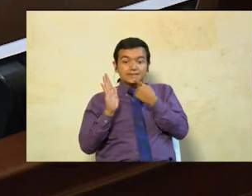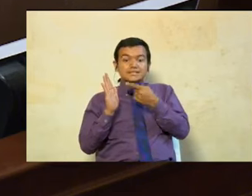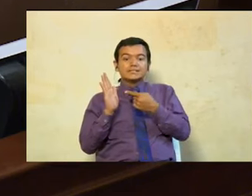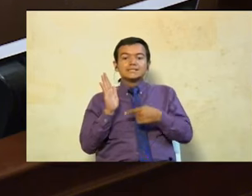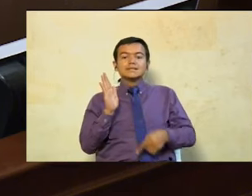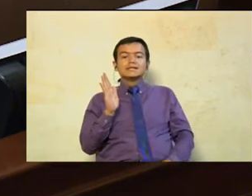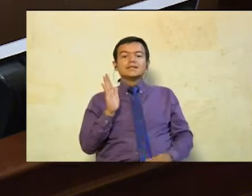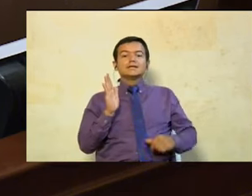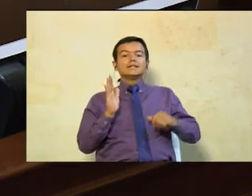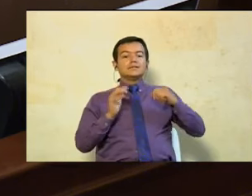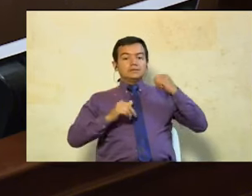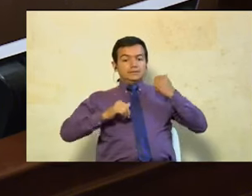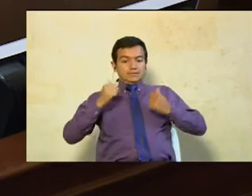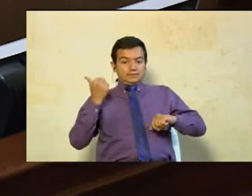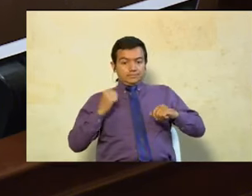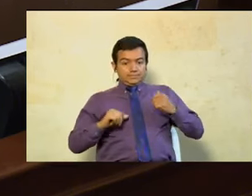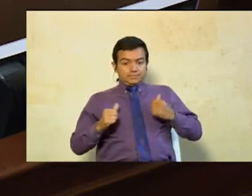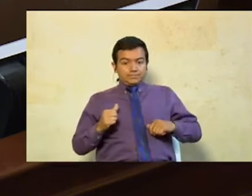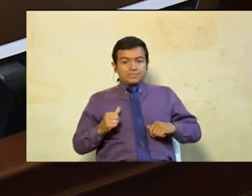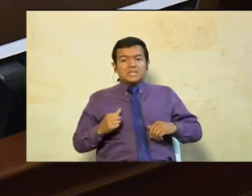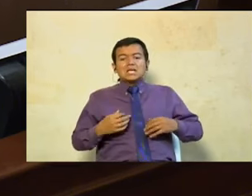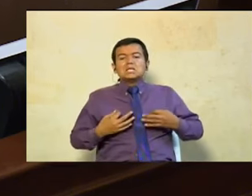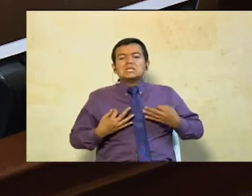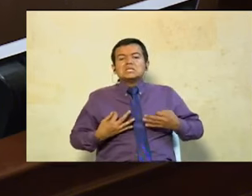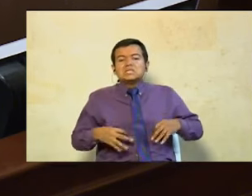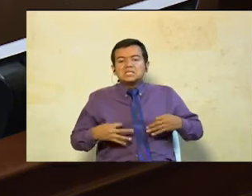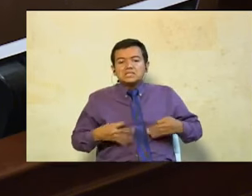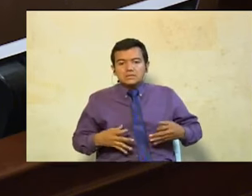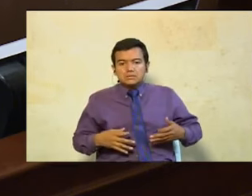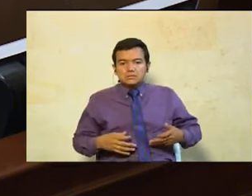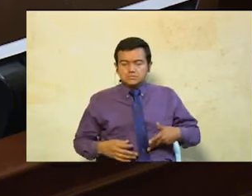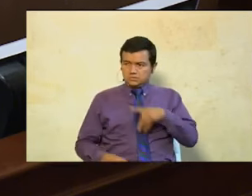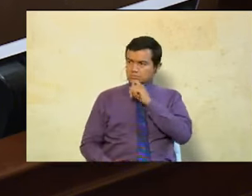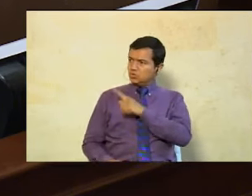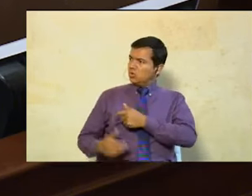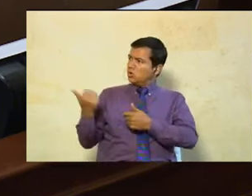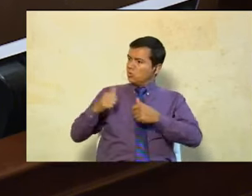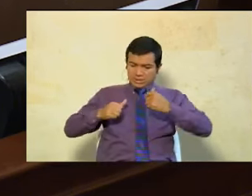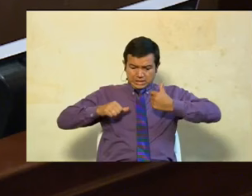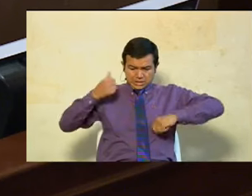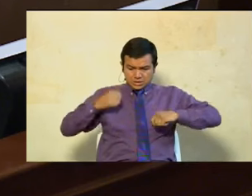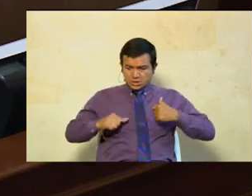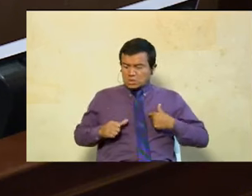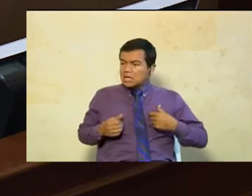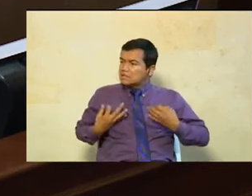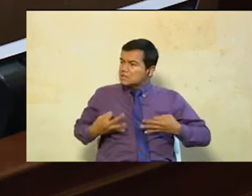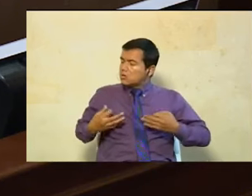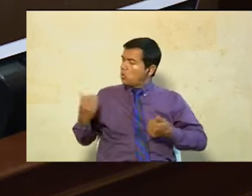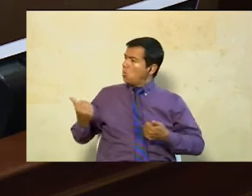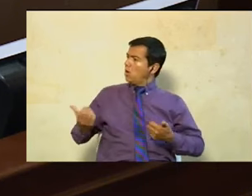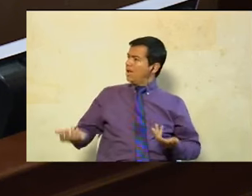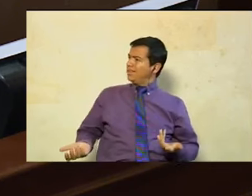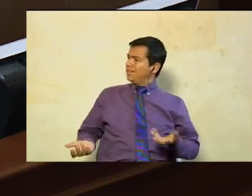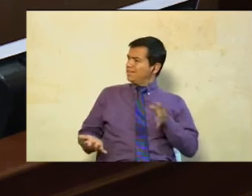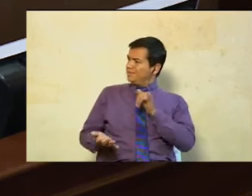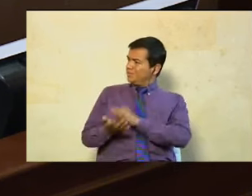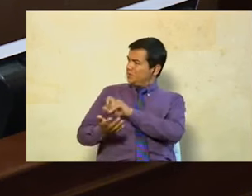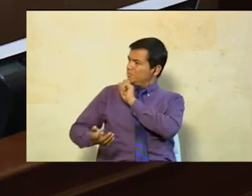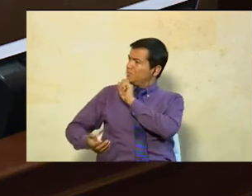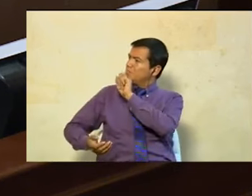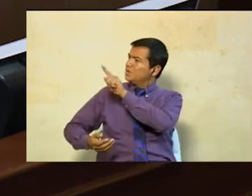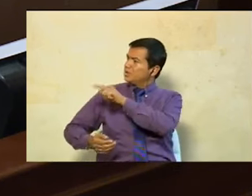procedimientos médicos de baja complejidad pero Cuáles son los procedimientos de baja complejidad querido doctor